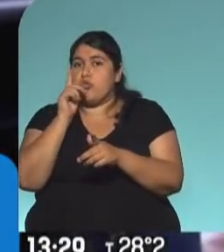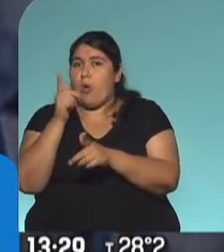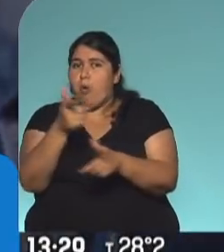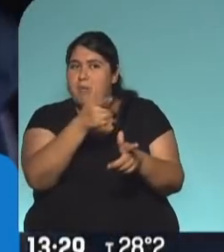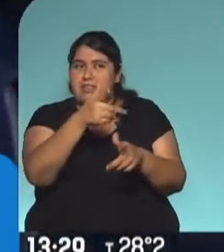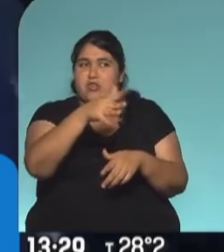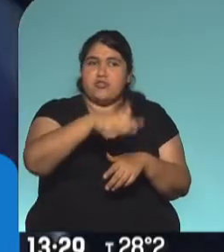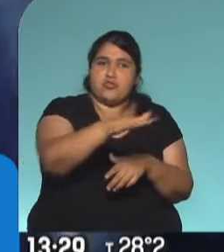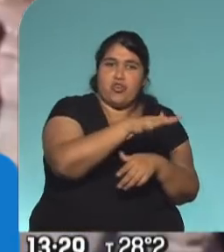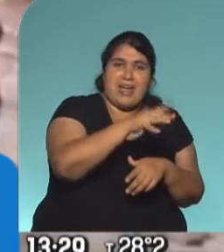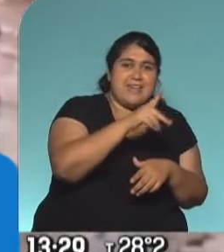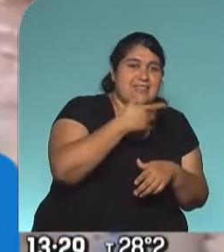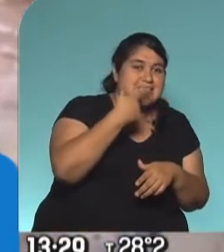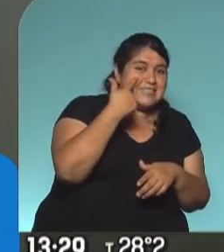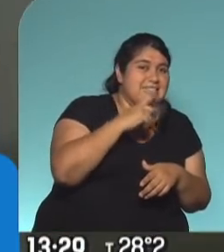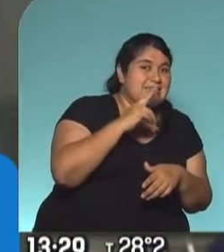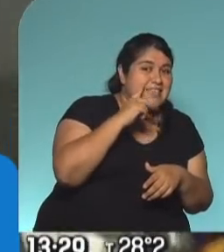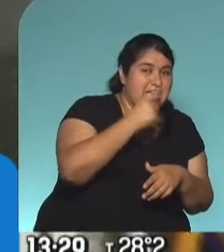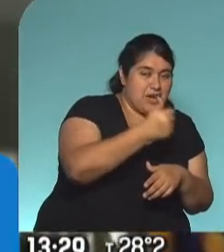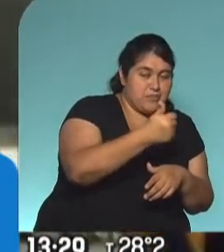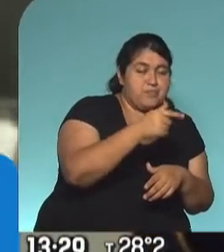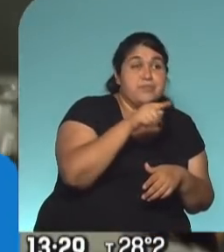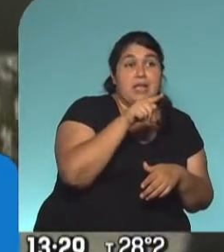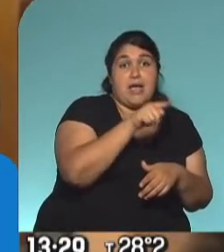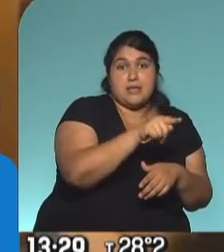zona en Siria donde se supone estaban